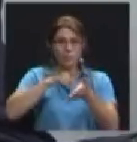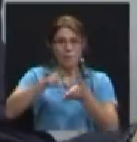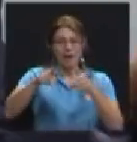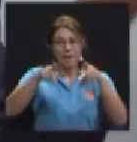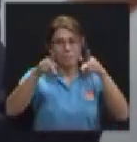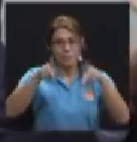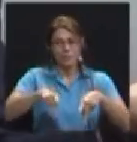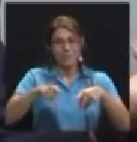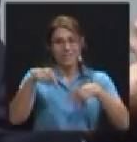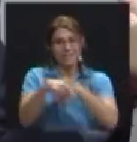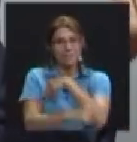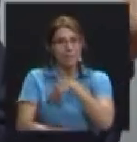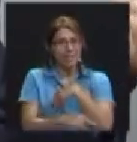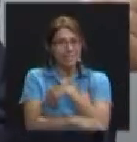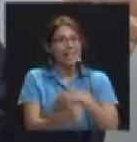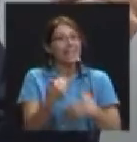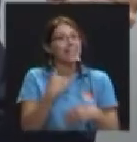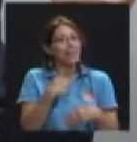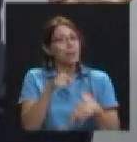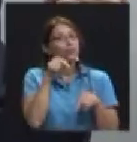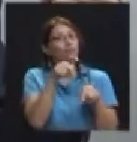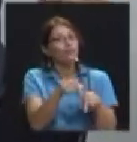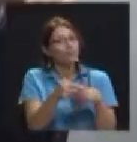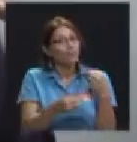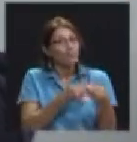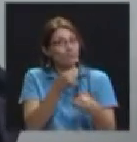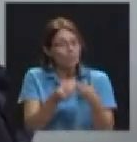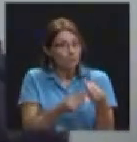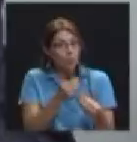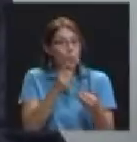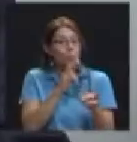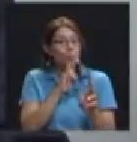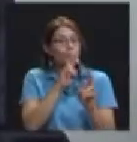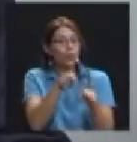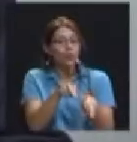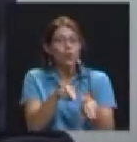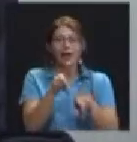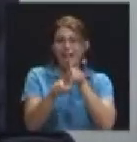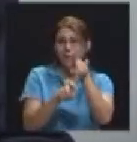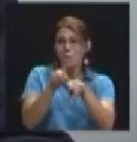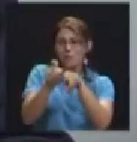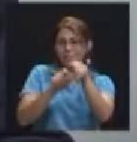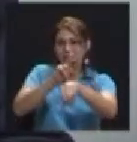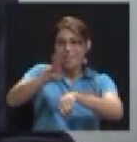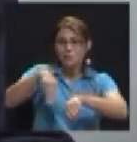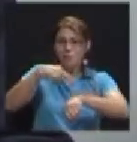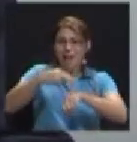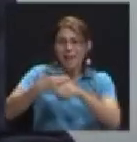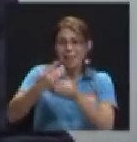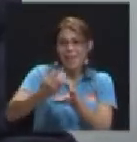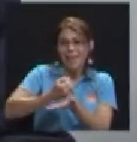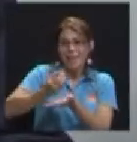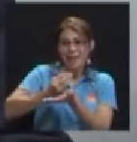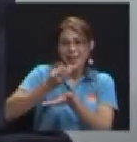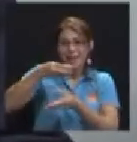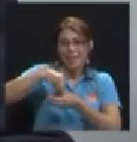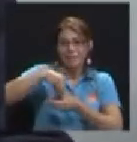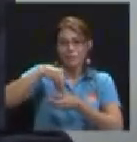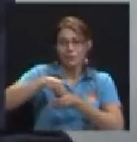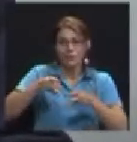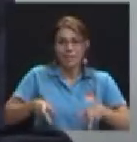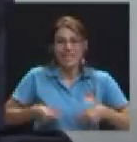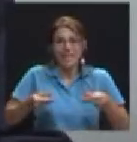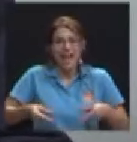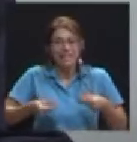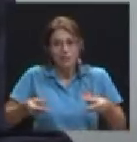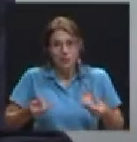Encuesta Nacional de Ingresos y Gastos. Tal vez por ahí un poco el Banco Central pone dinero, pero también ese